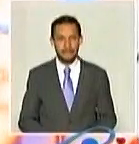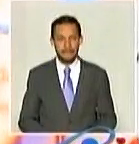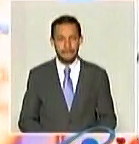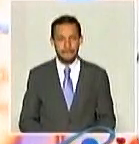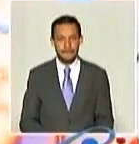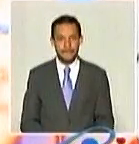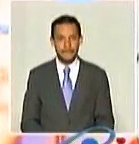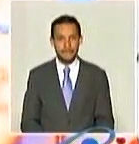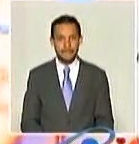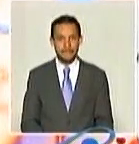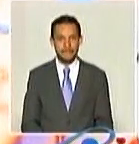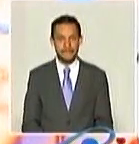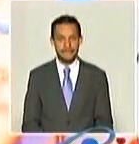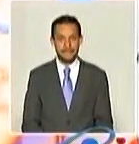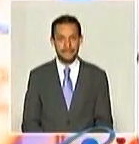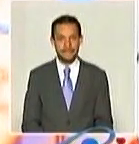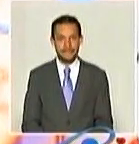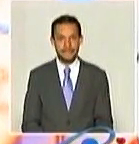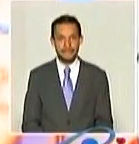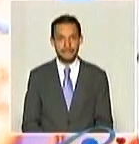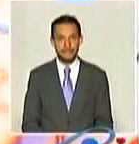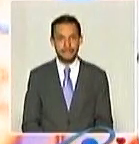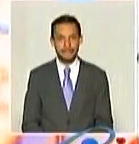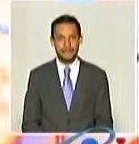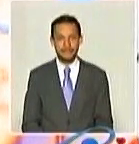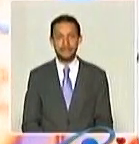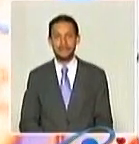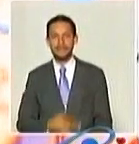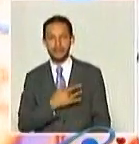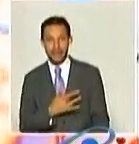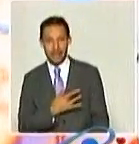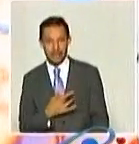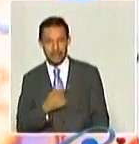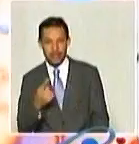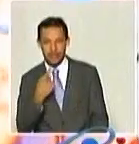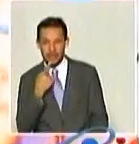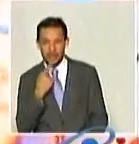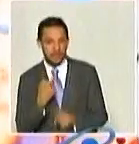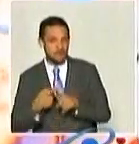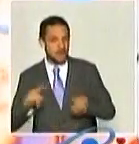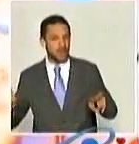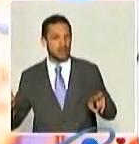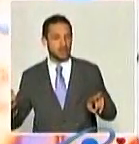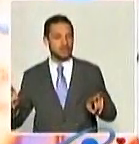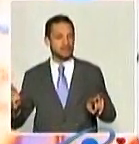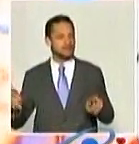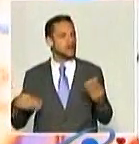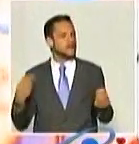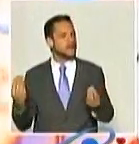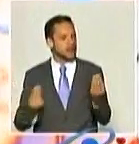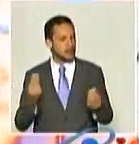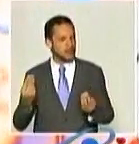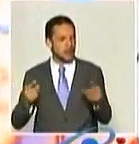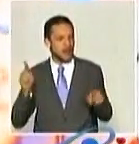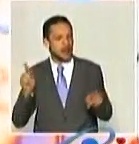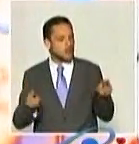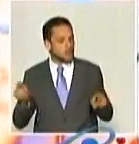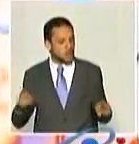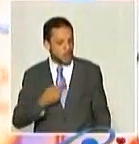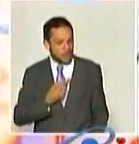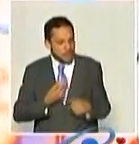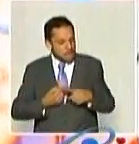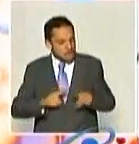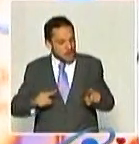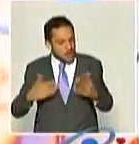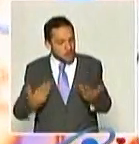usted dice, hay una reacción ahí eléctrica y uno siente que el olor es diferente. Hablemos un poco de esa reacción para que la gente lo vea desde